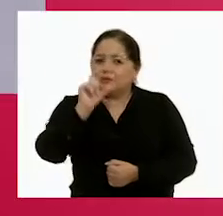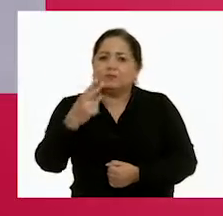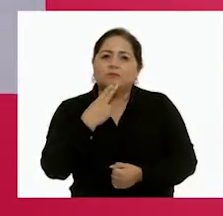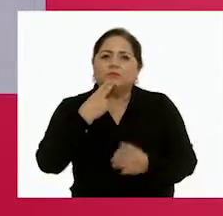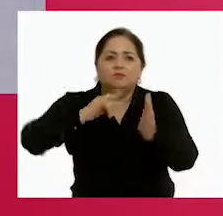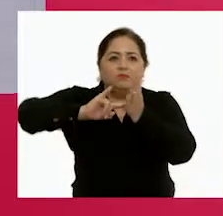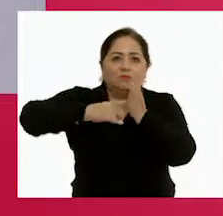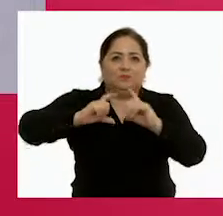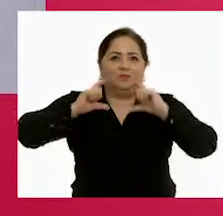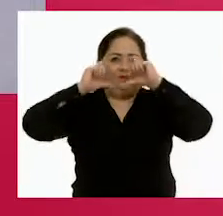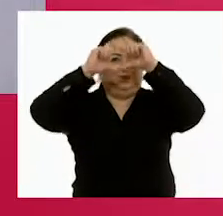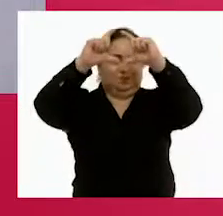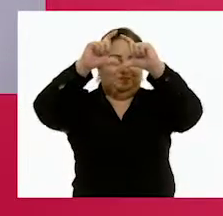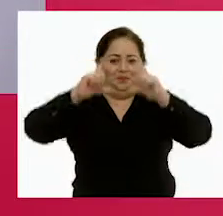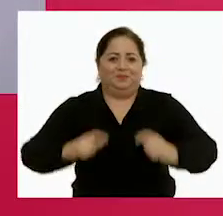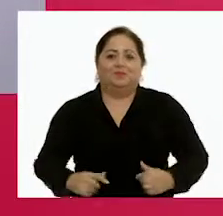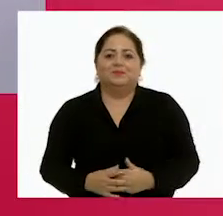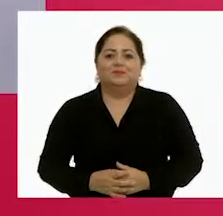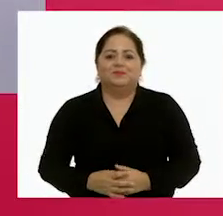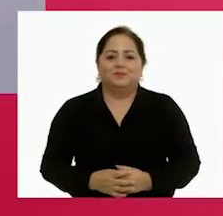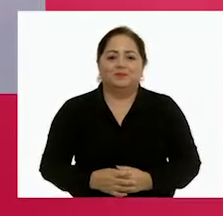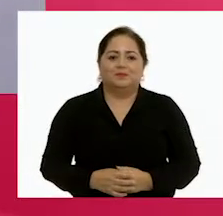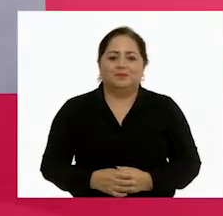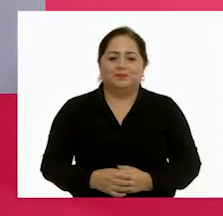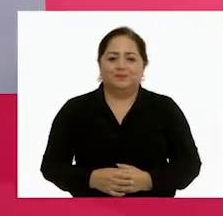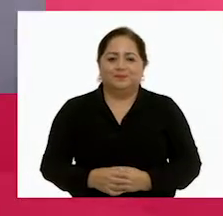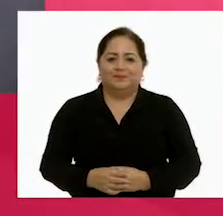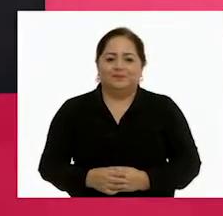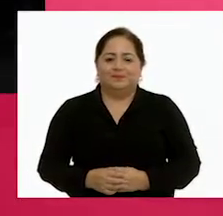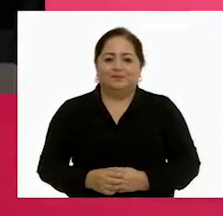el reloj de la Torre del Parlamento.